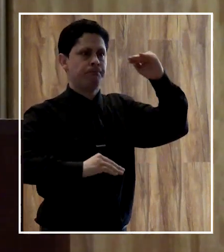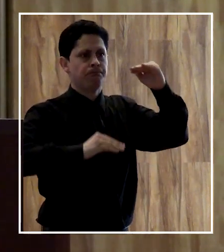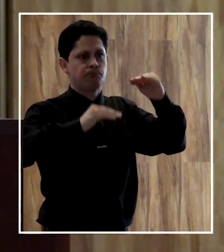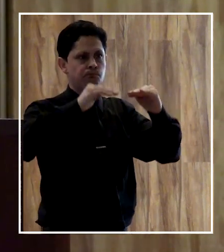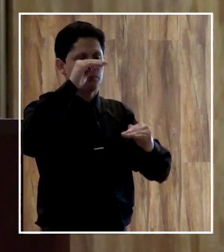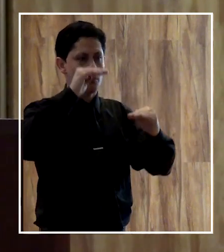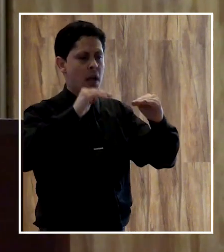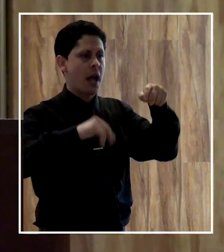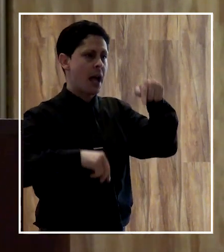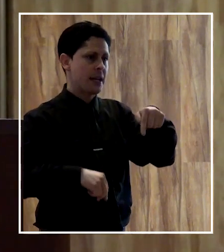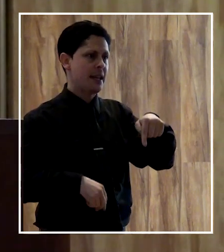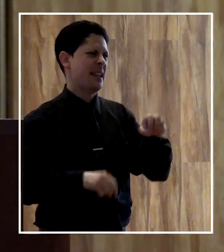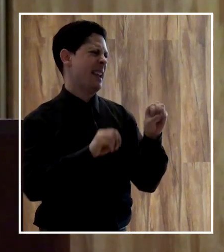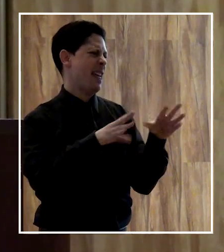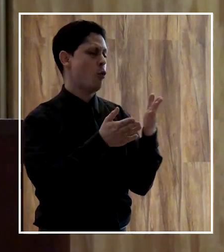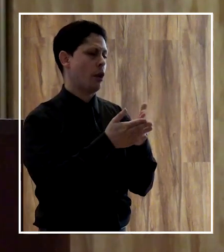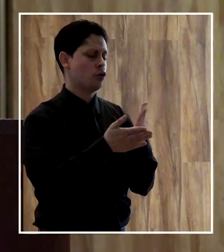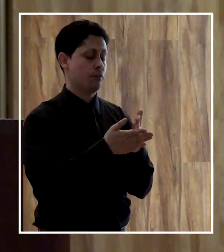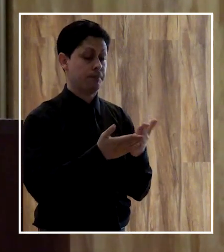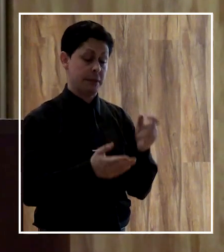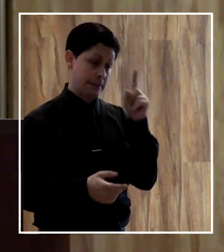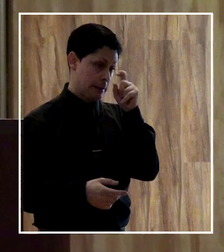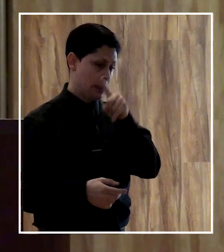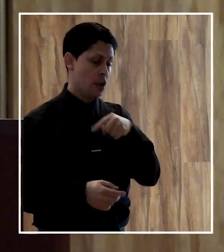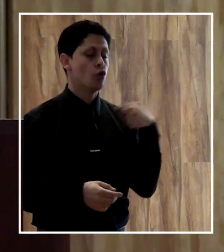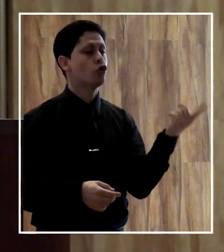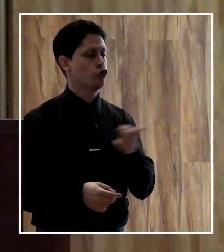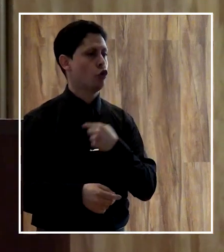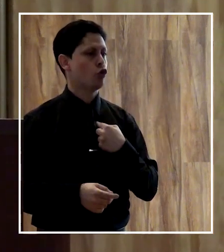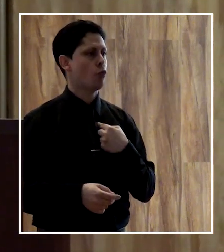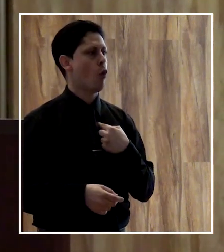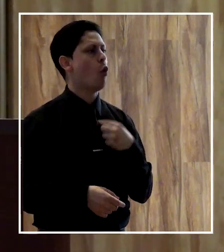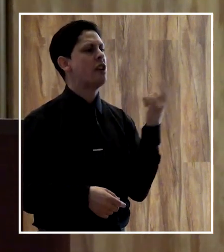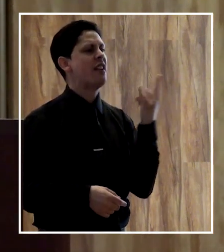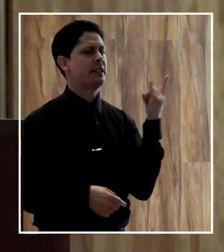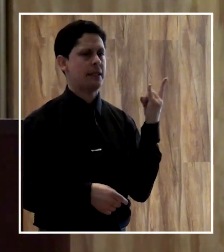la educación. Nosotros,